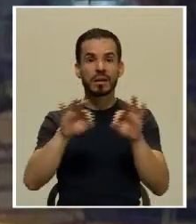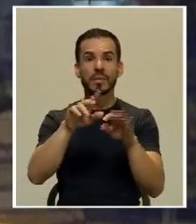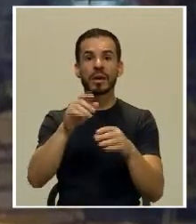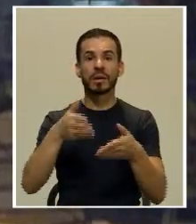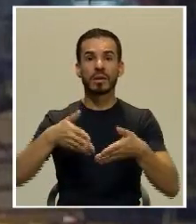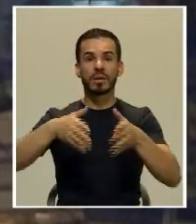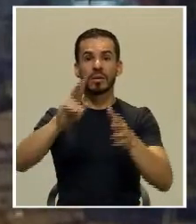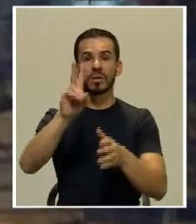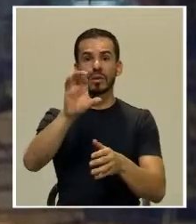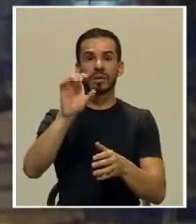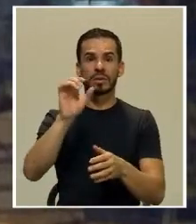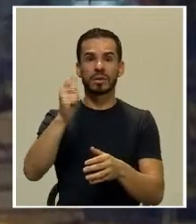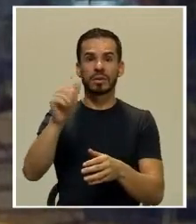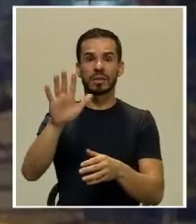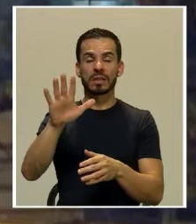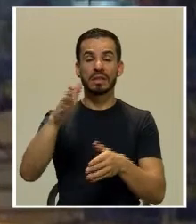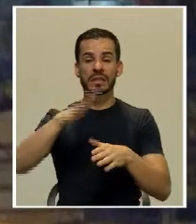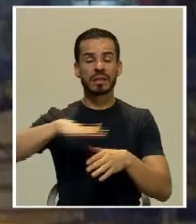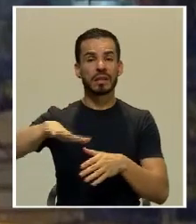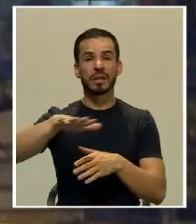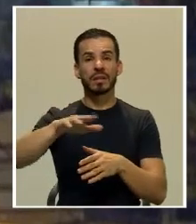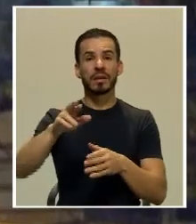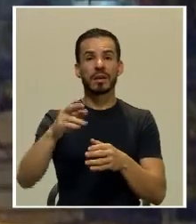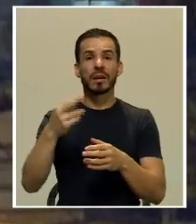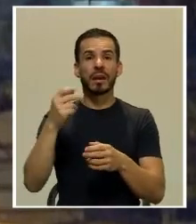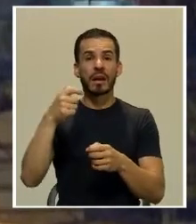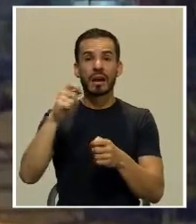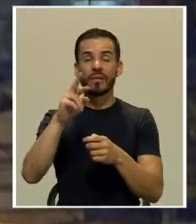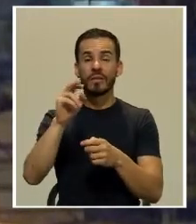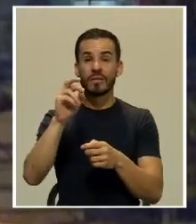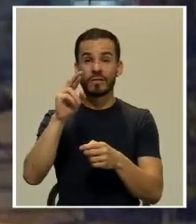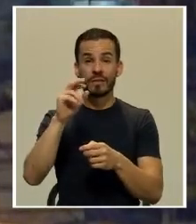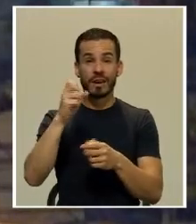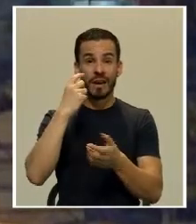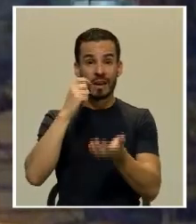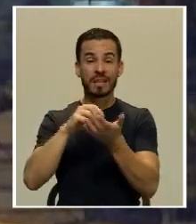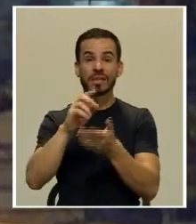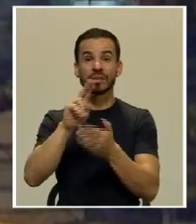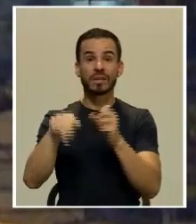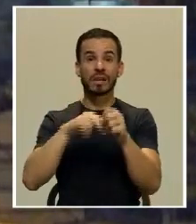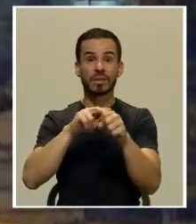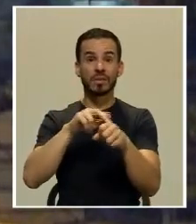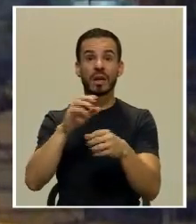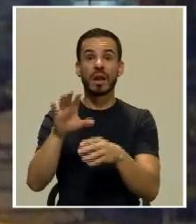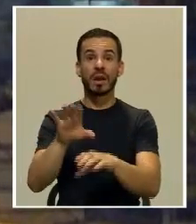ruta 215 en el sector del Registro Nacional, en